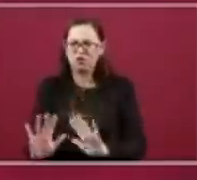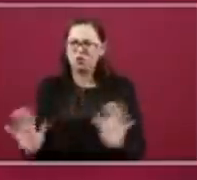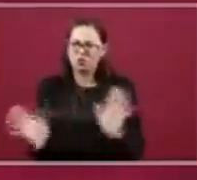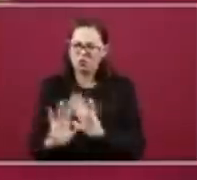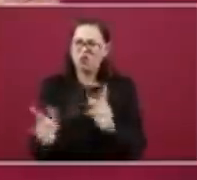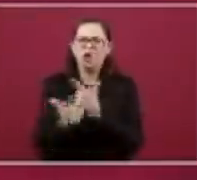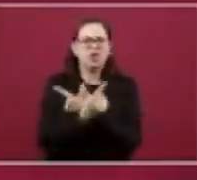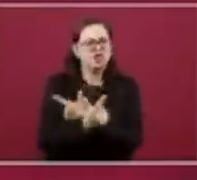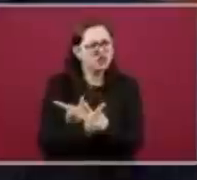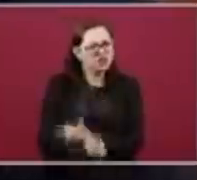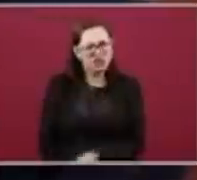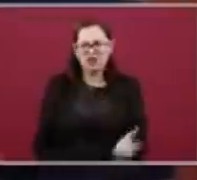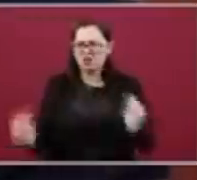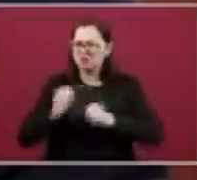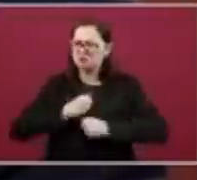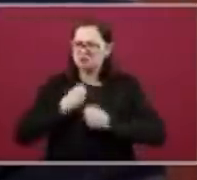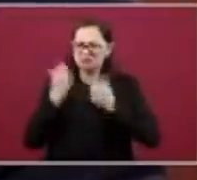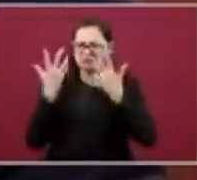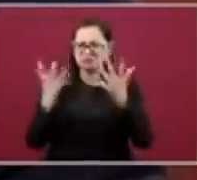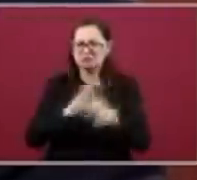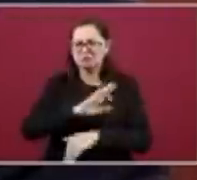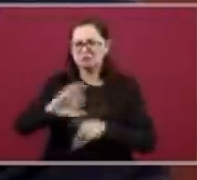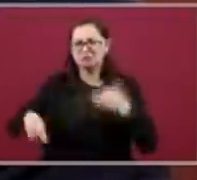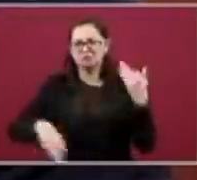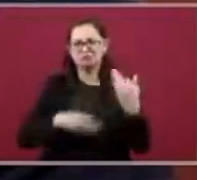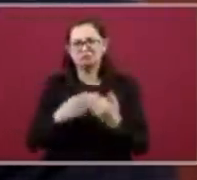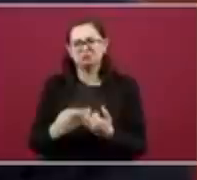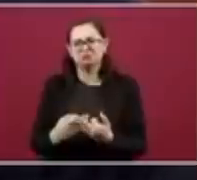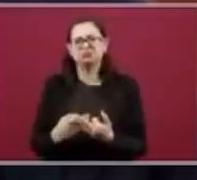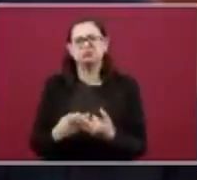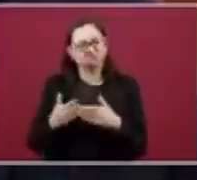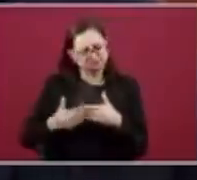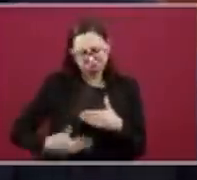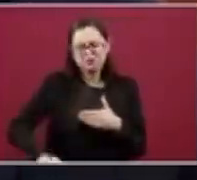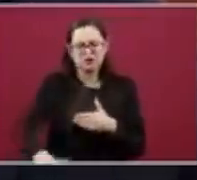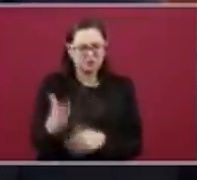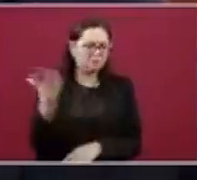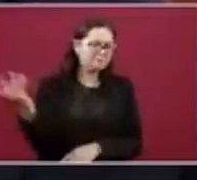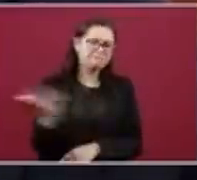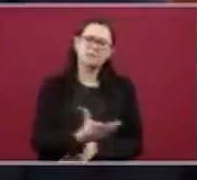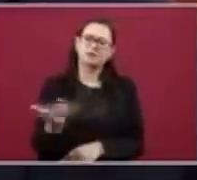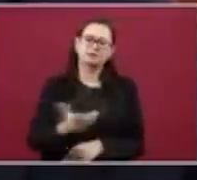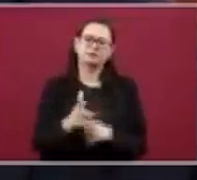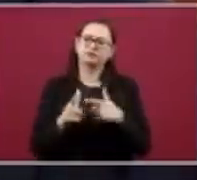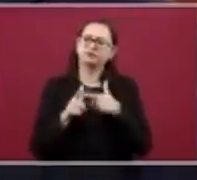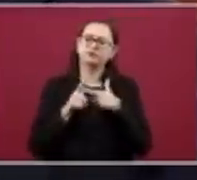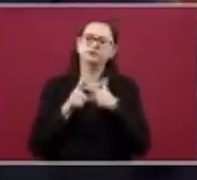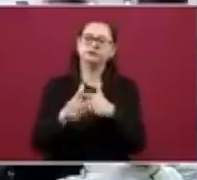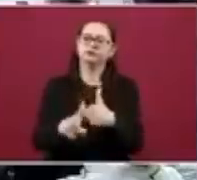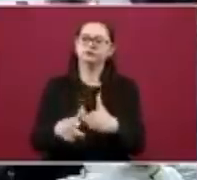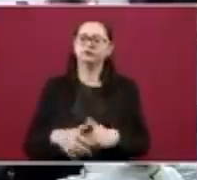para que todo el mundo se exprese, y así va a ser lo que vamos a continuar. Entonces,